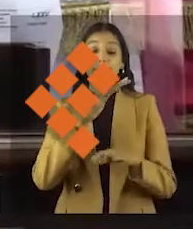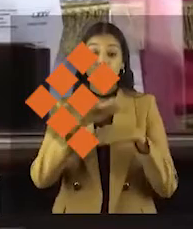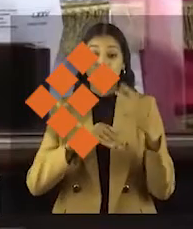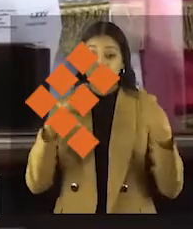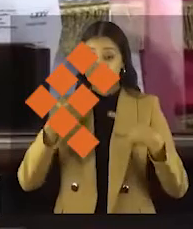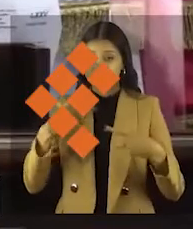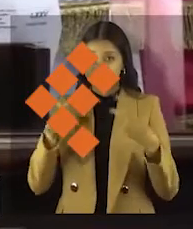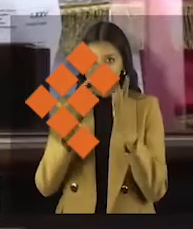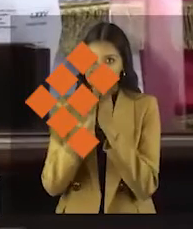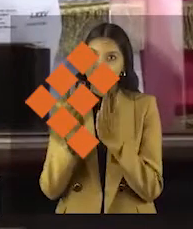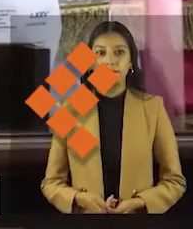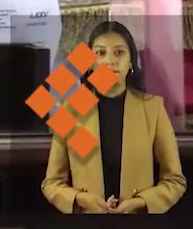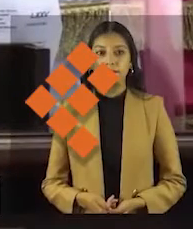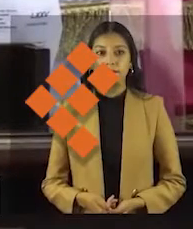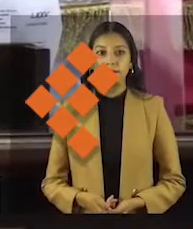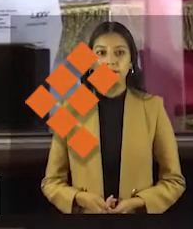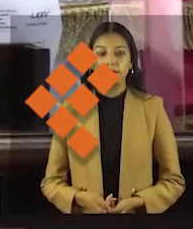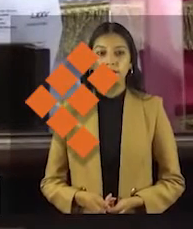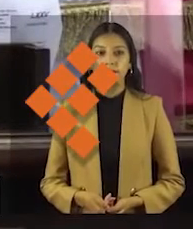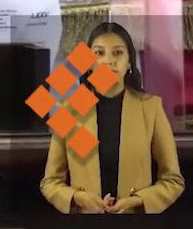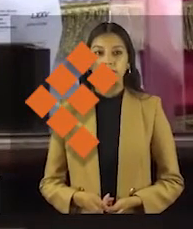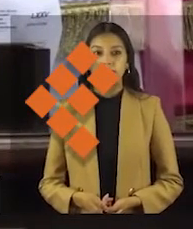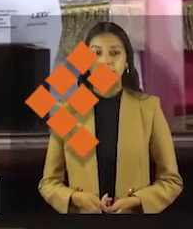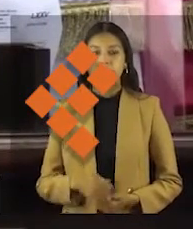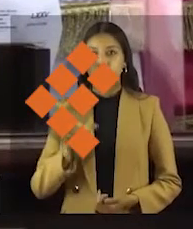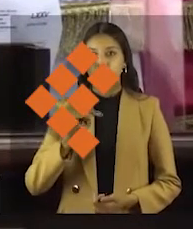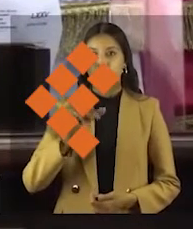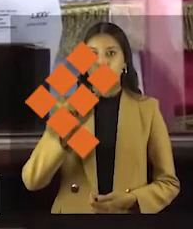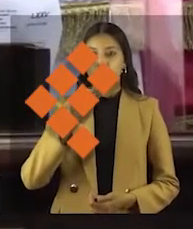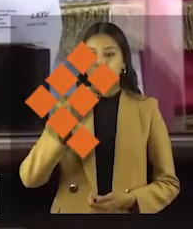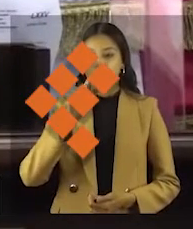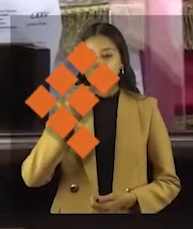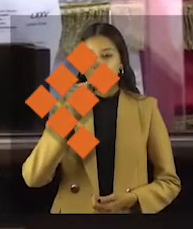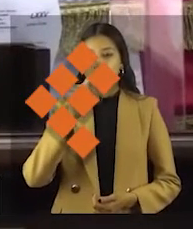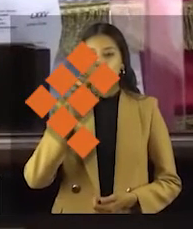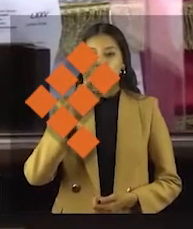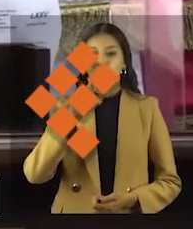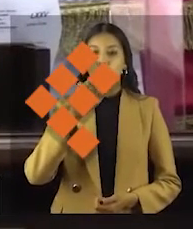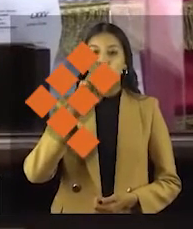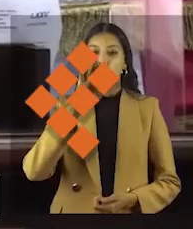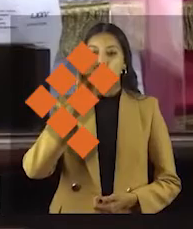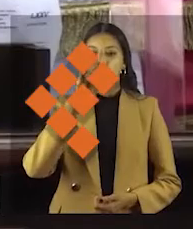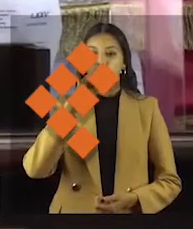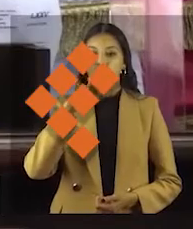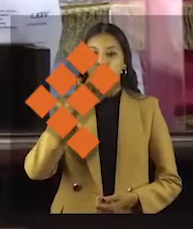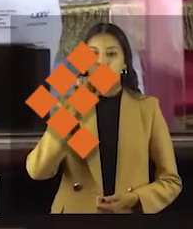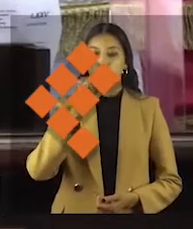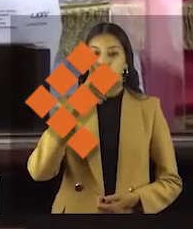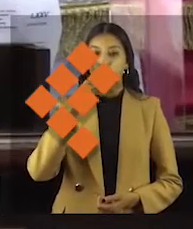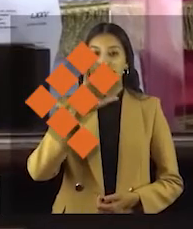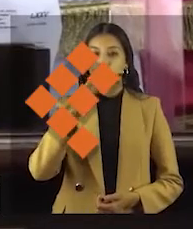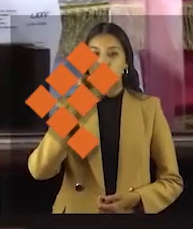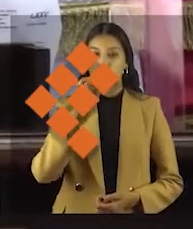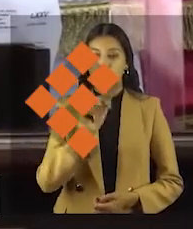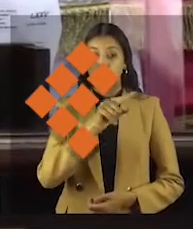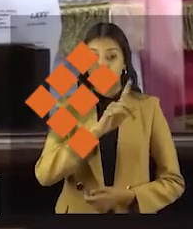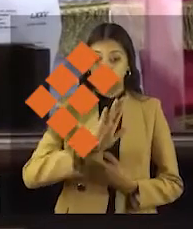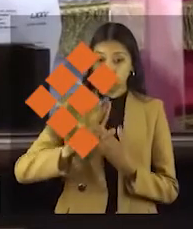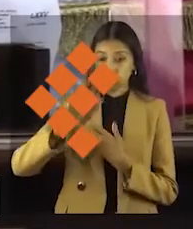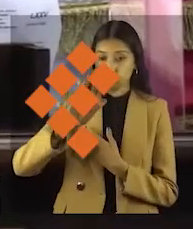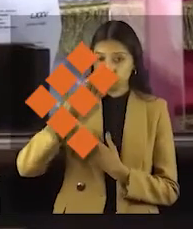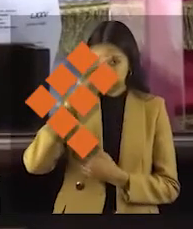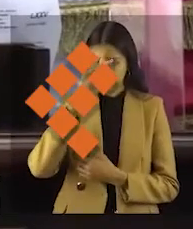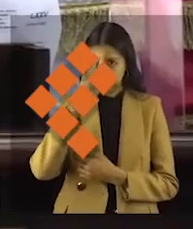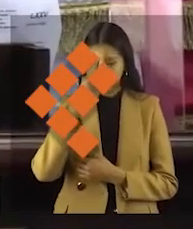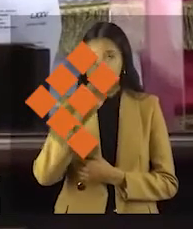Política presentó al Pleno una terna integrada por Rocío Pineda Gochi, José Guadalupe Chávez Andrade y Katia Ivonne Espinosa Mercado, para que